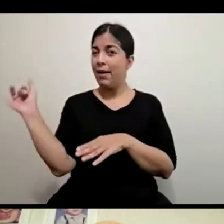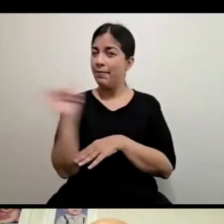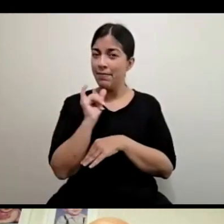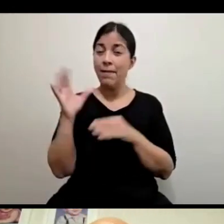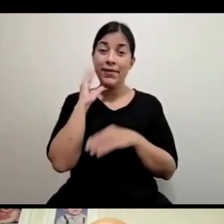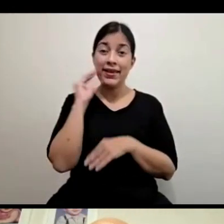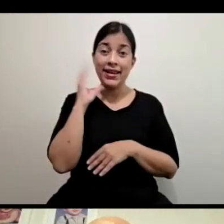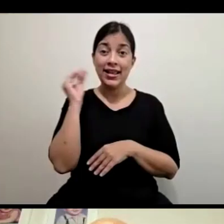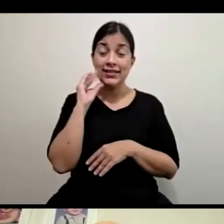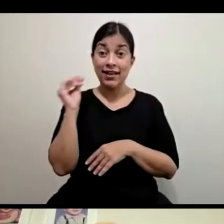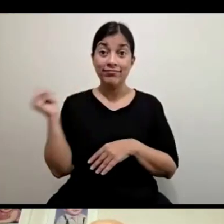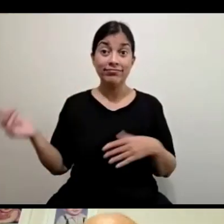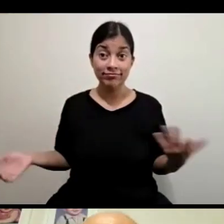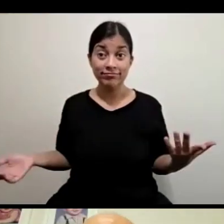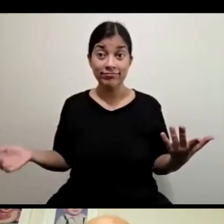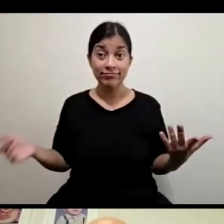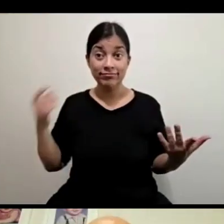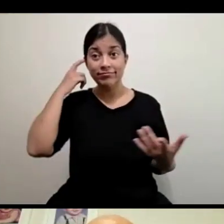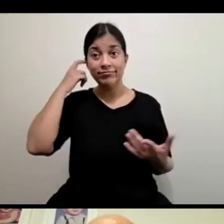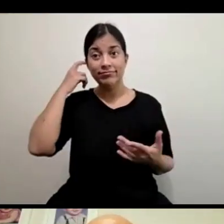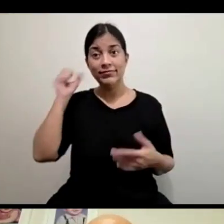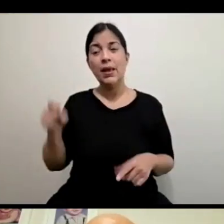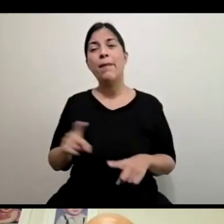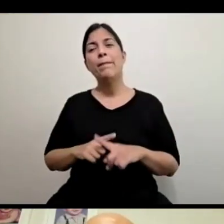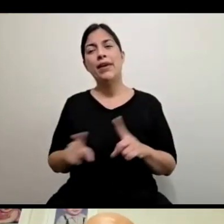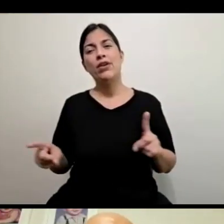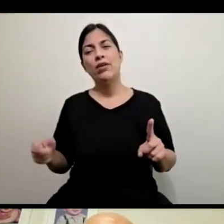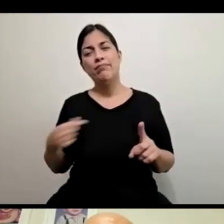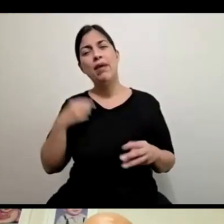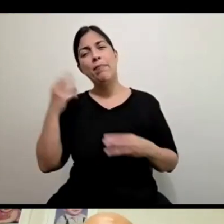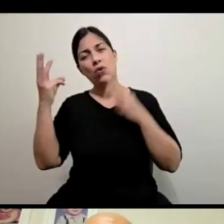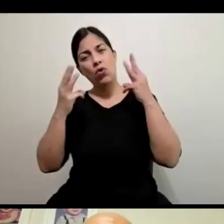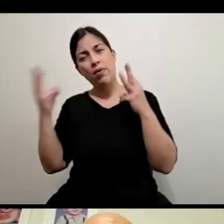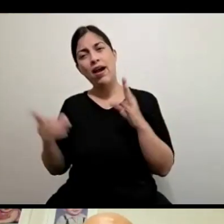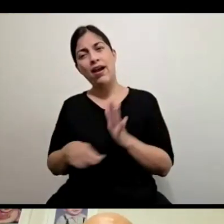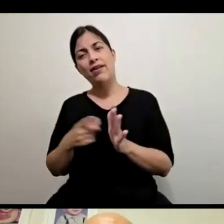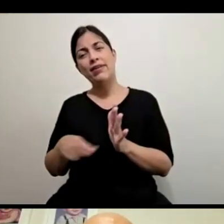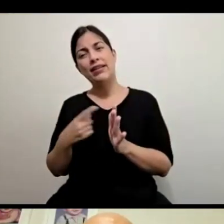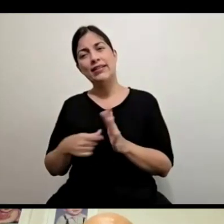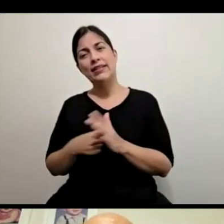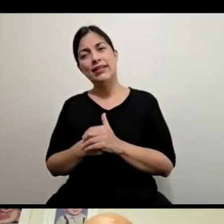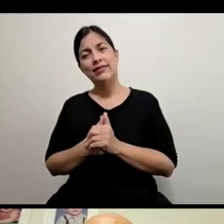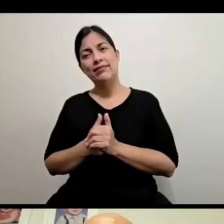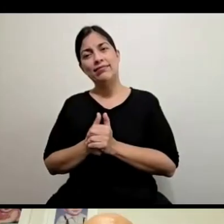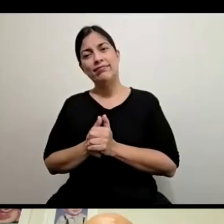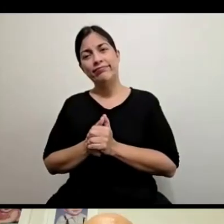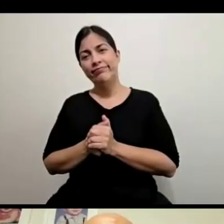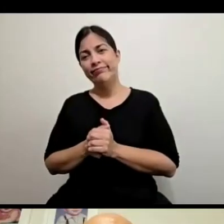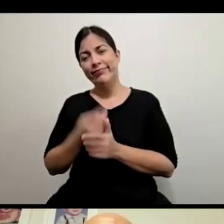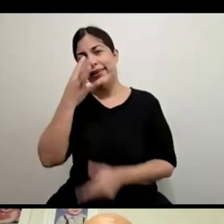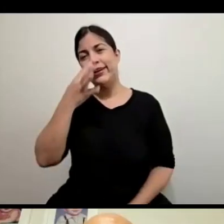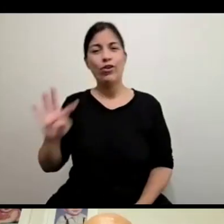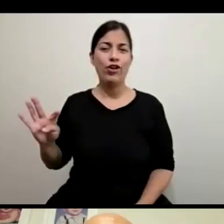diferentes kioscos. Sí, pero a mí me preocupa que muchas veces se obvia el que